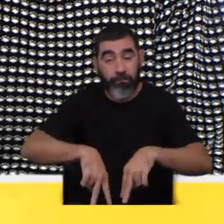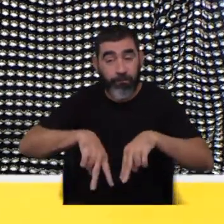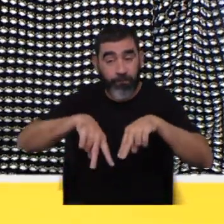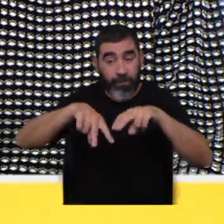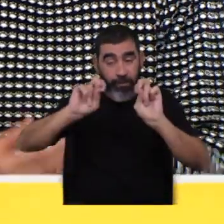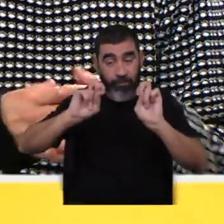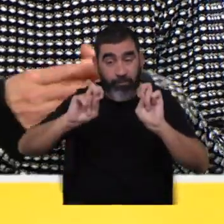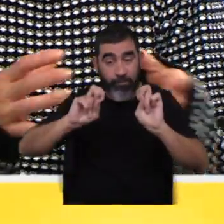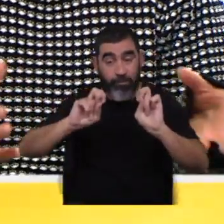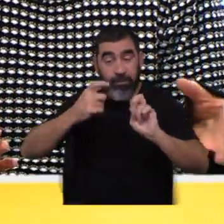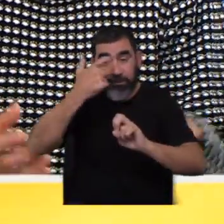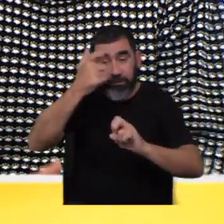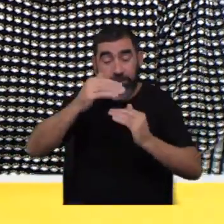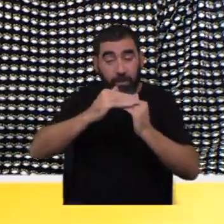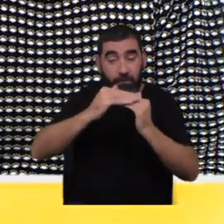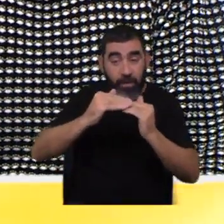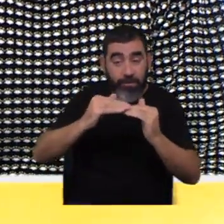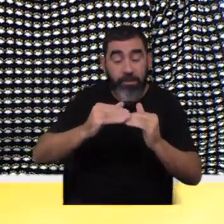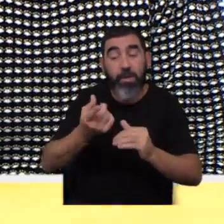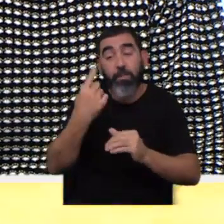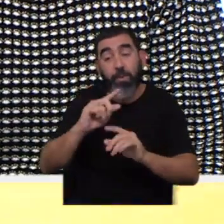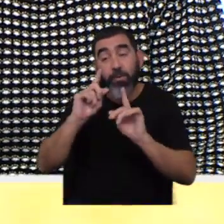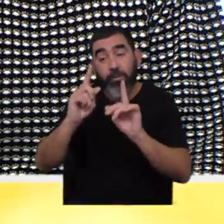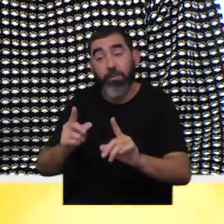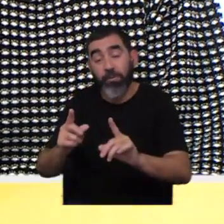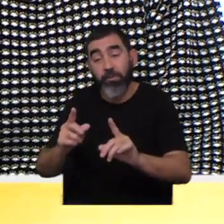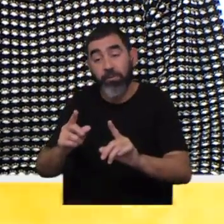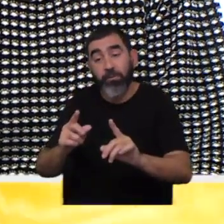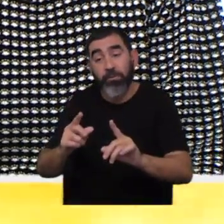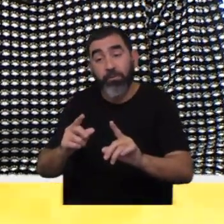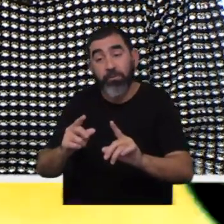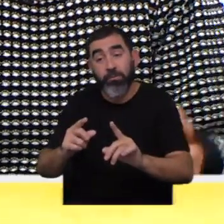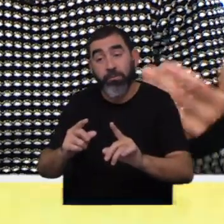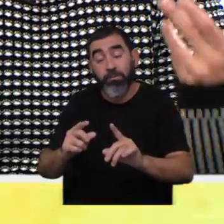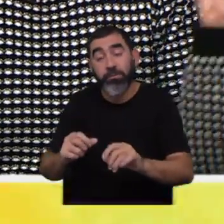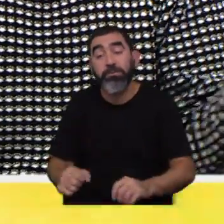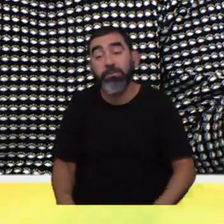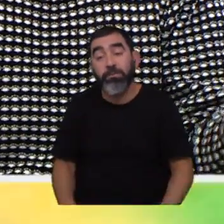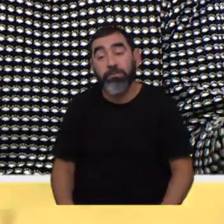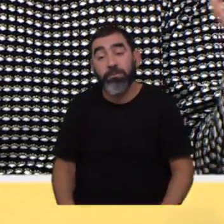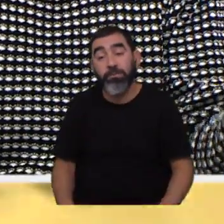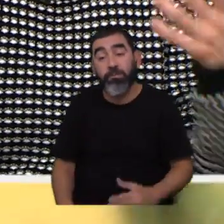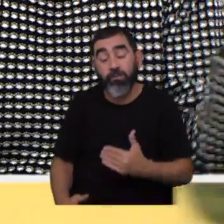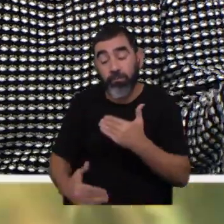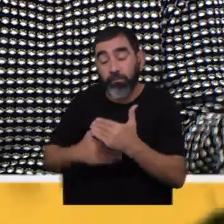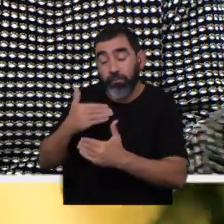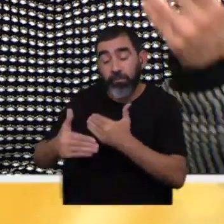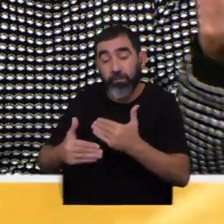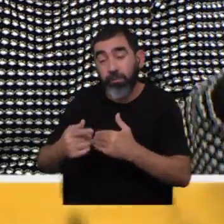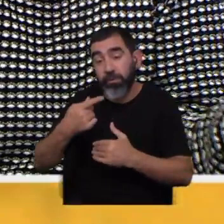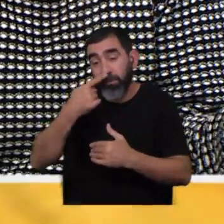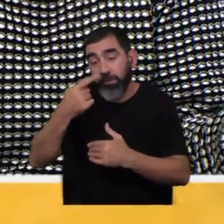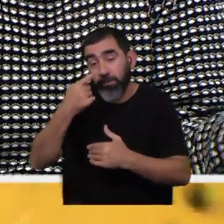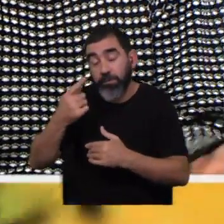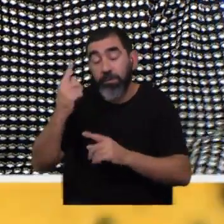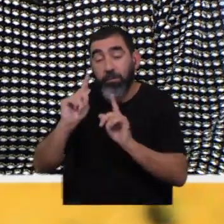investigación, digamos, de ciencia básica y por otro lado haciendo lo que es funcional, digamos, a los